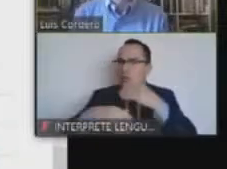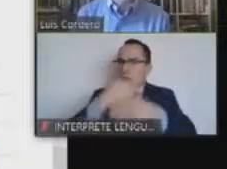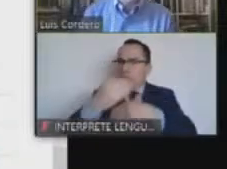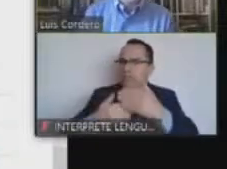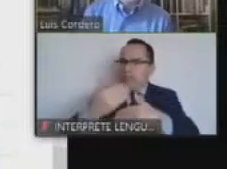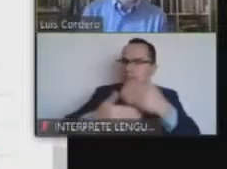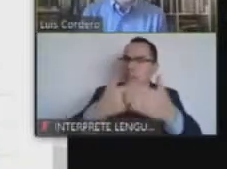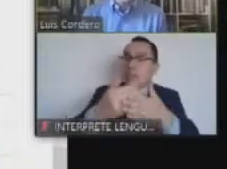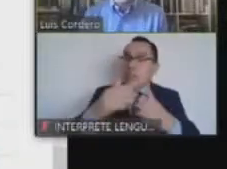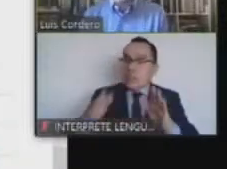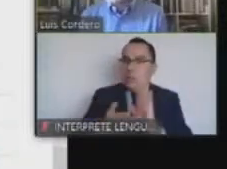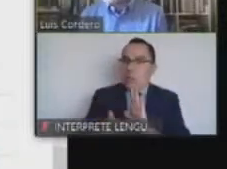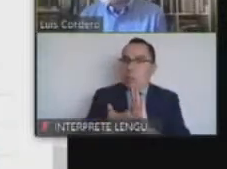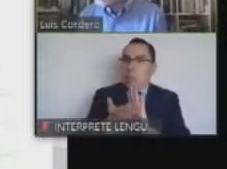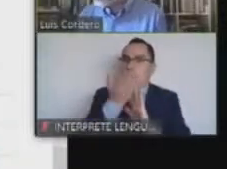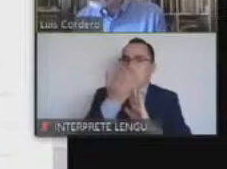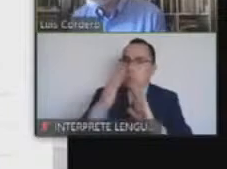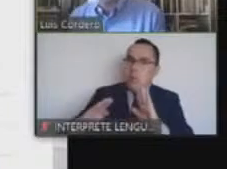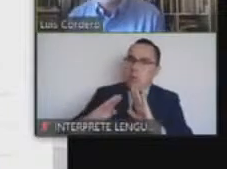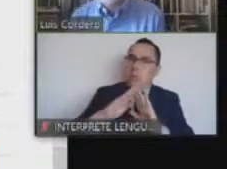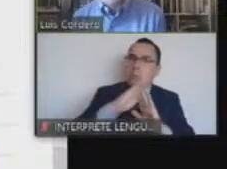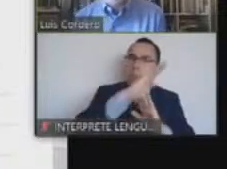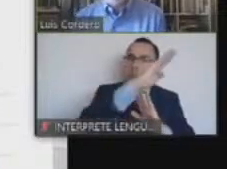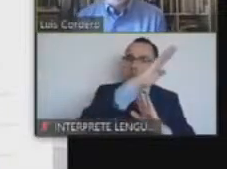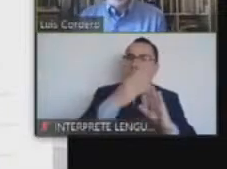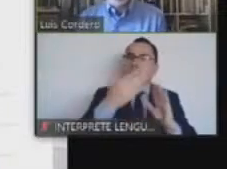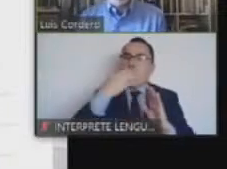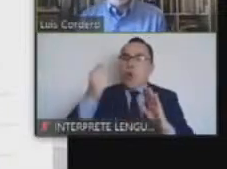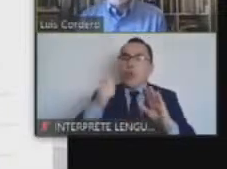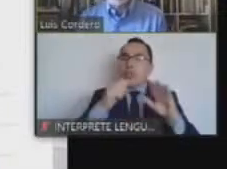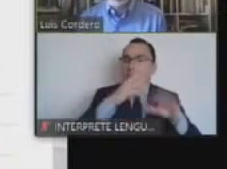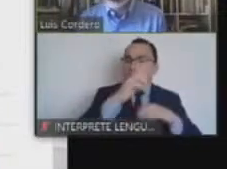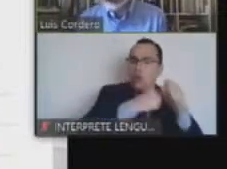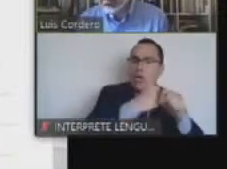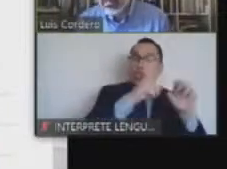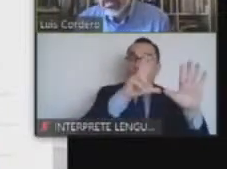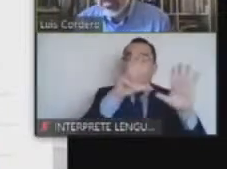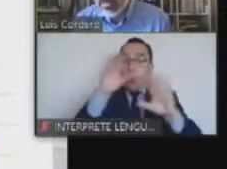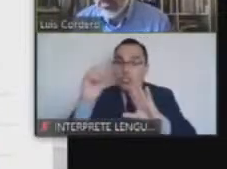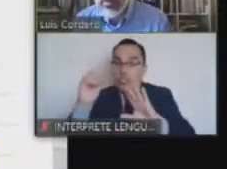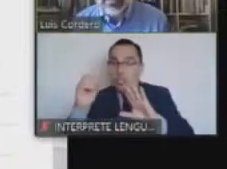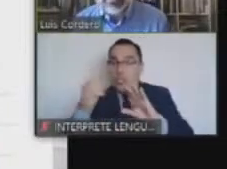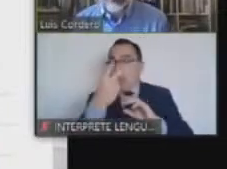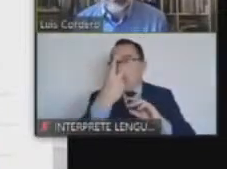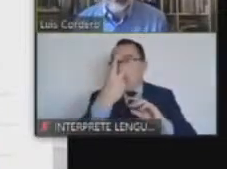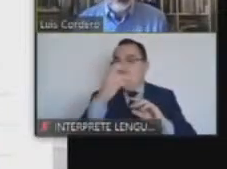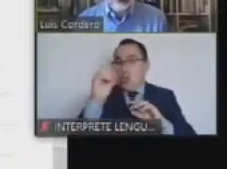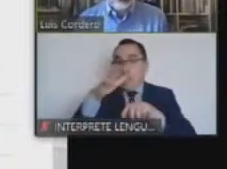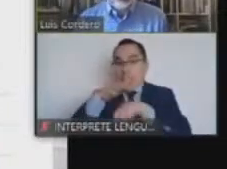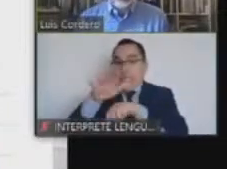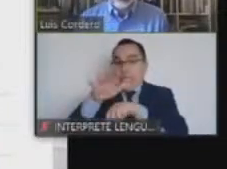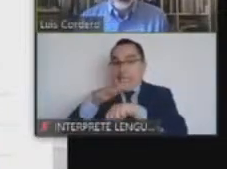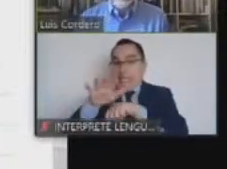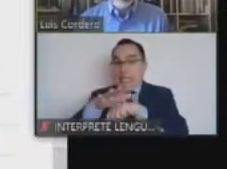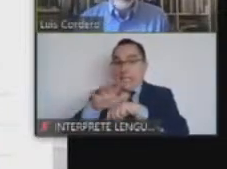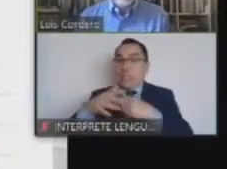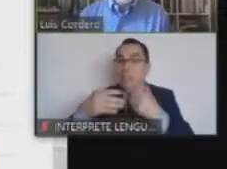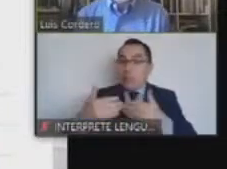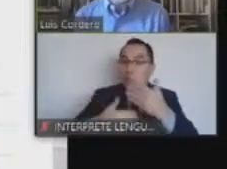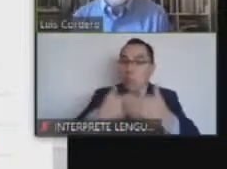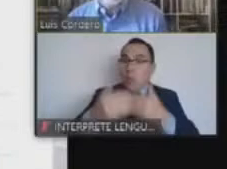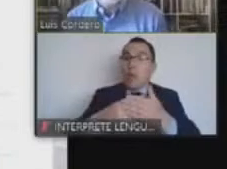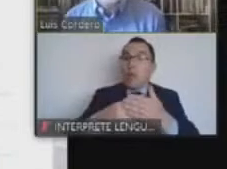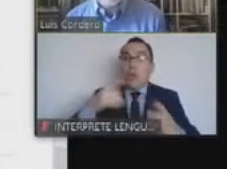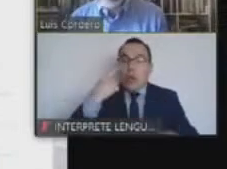datos agregados desde 1980 hasta mediados del 2015, en general lo que vamos